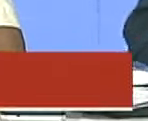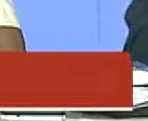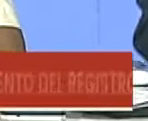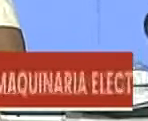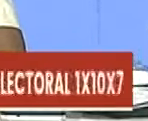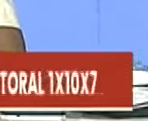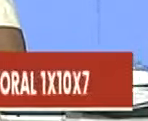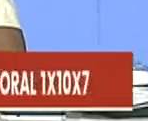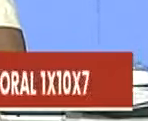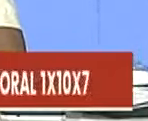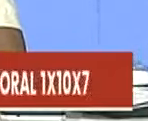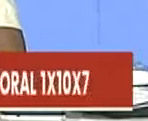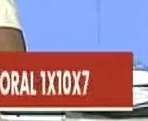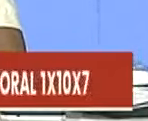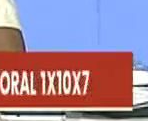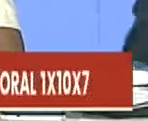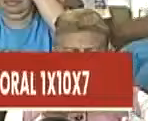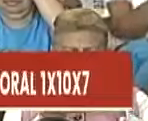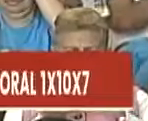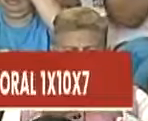Capitán Diosdado Cabello Rondón,